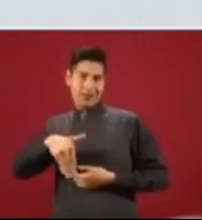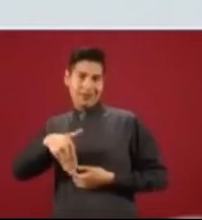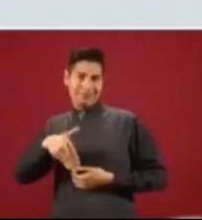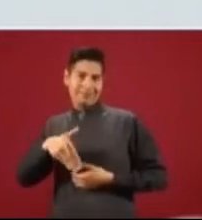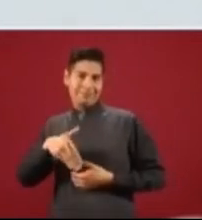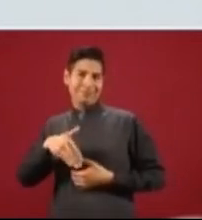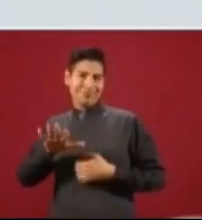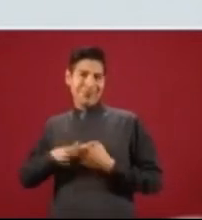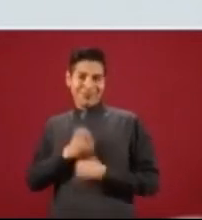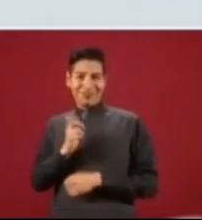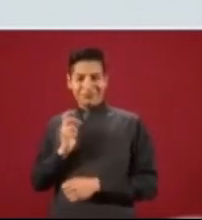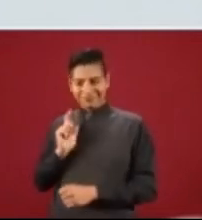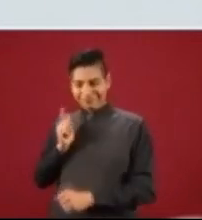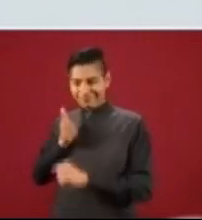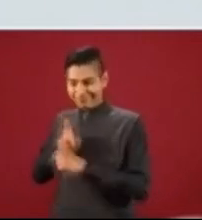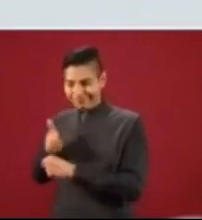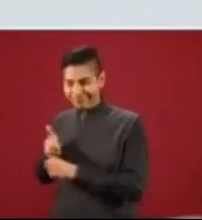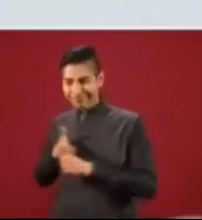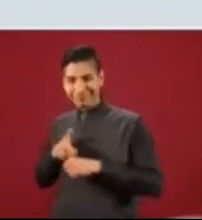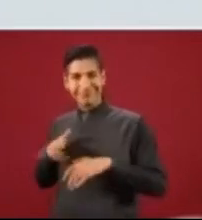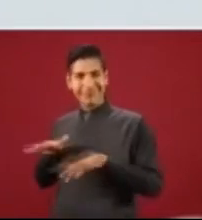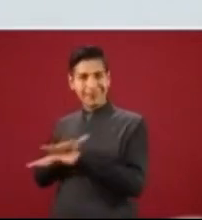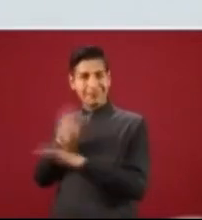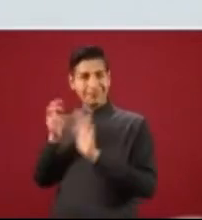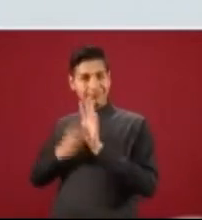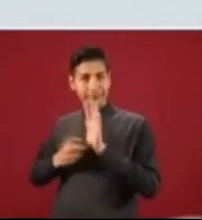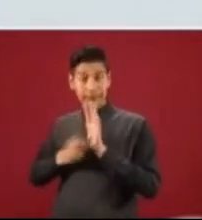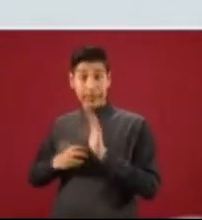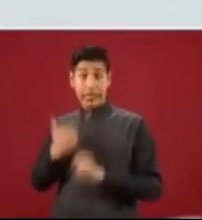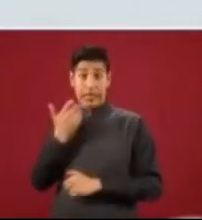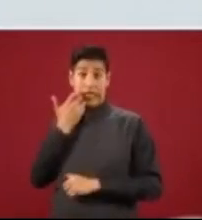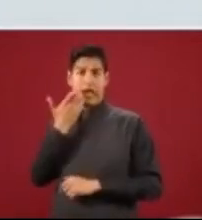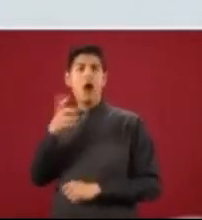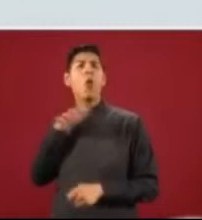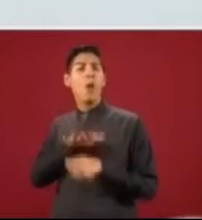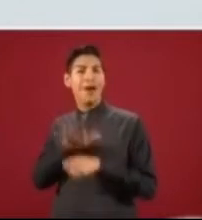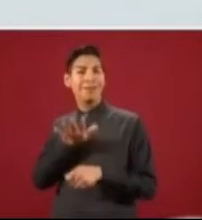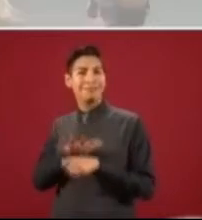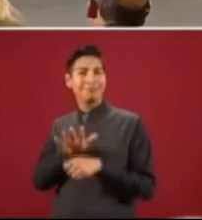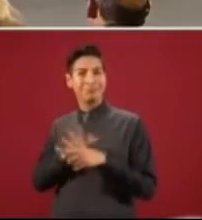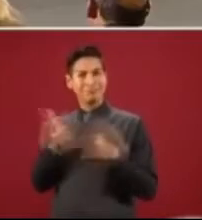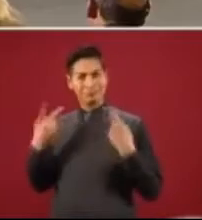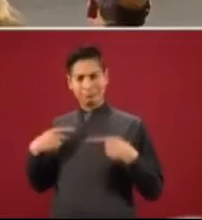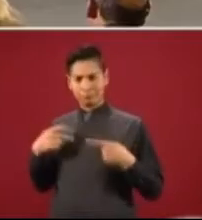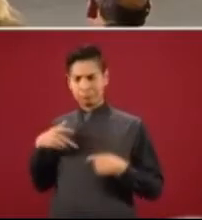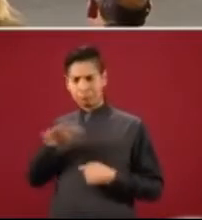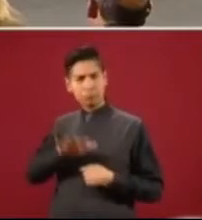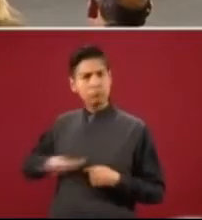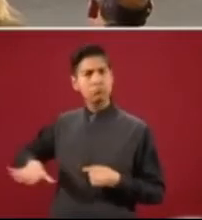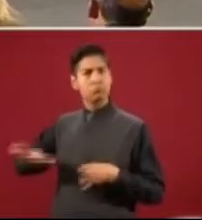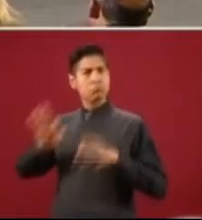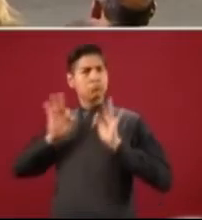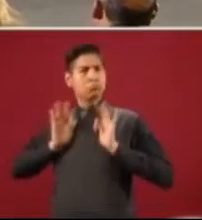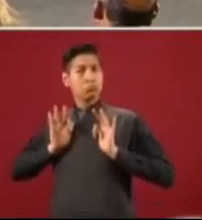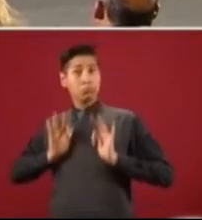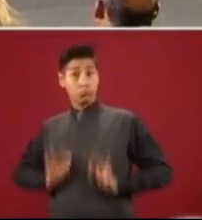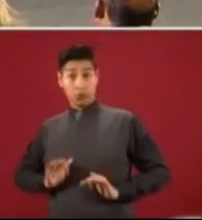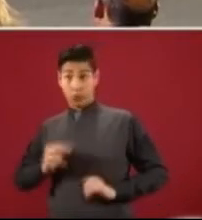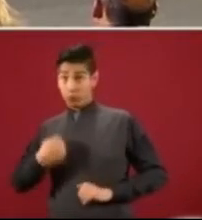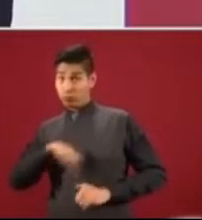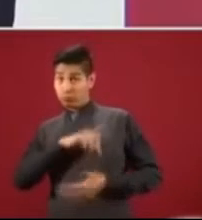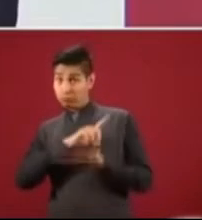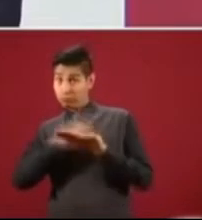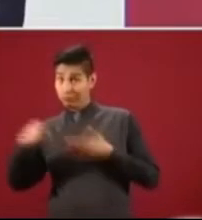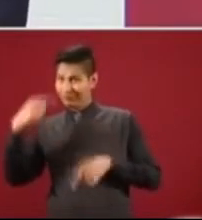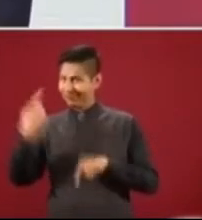Nos interesa que la población tenga tranquilidad, que sepa que en ningún momento se van a reducir los